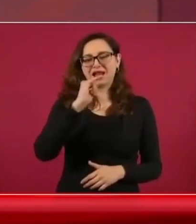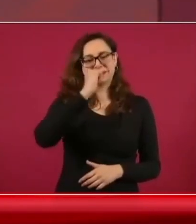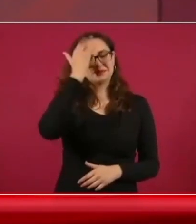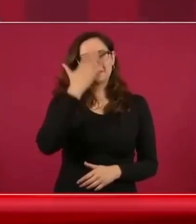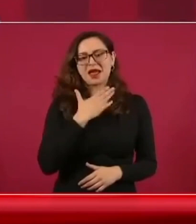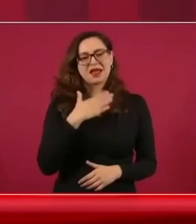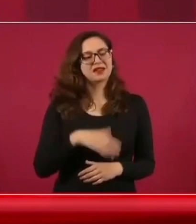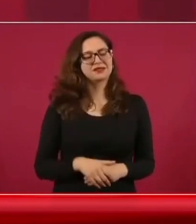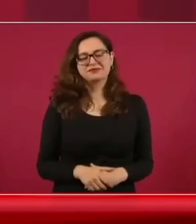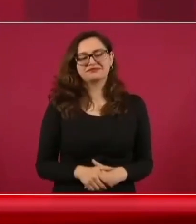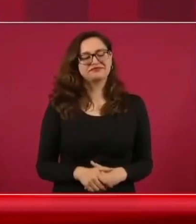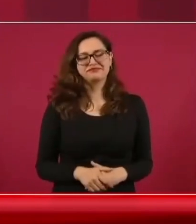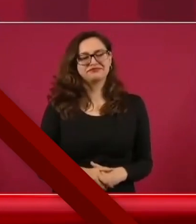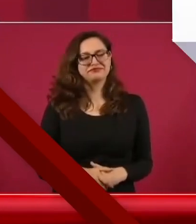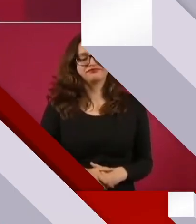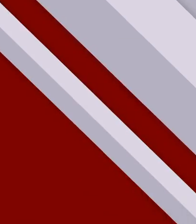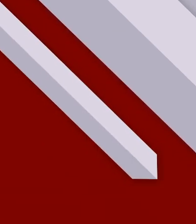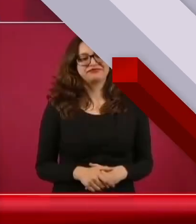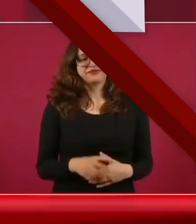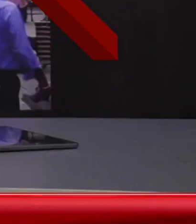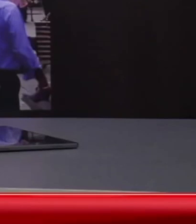maltratando a los migrantes.